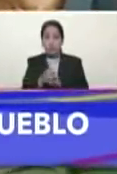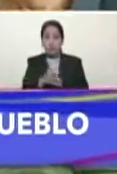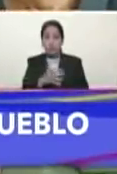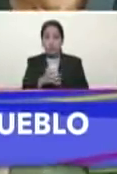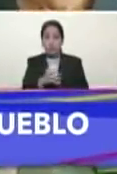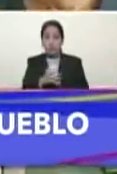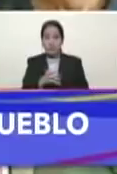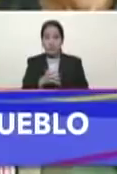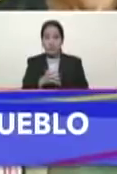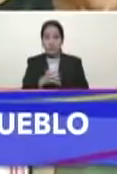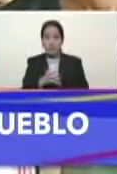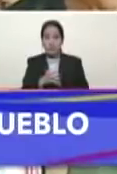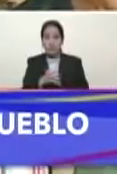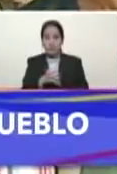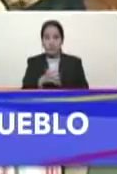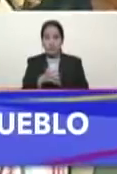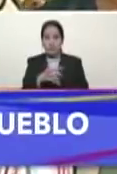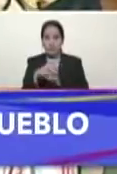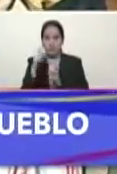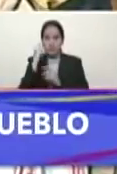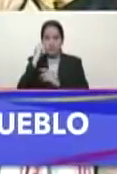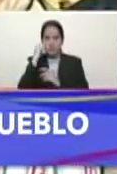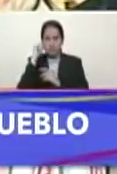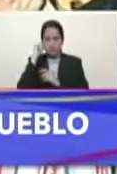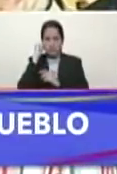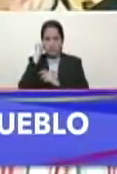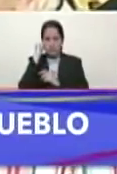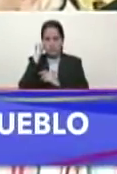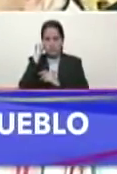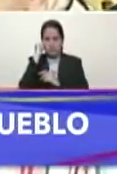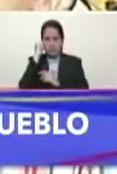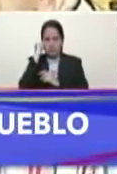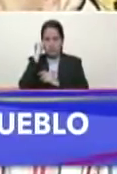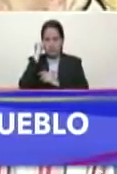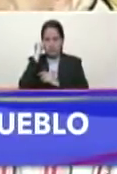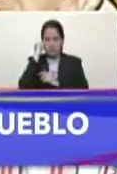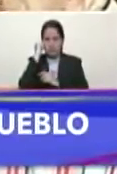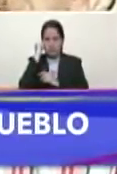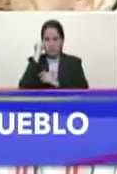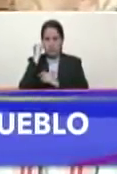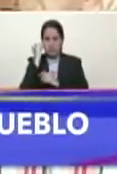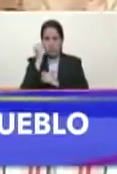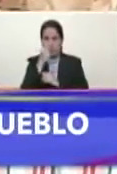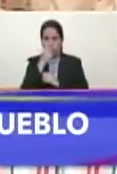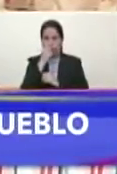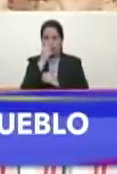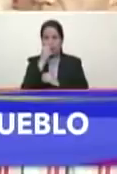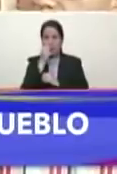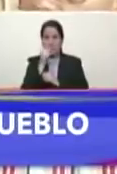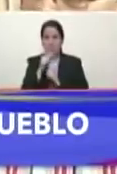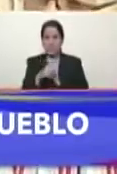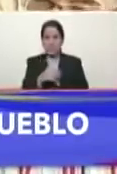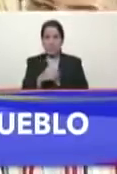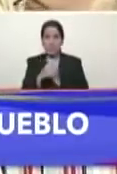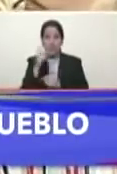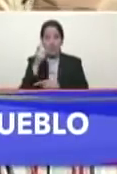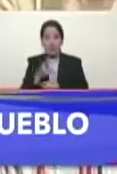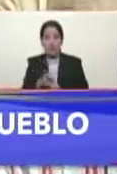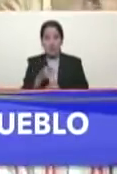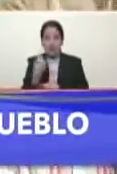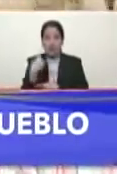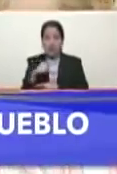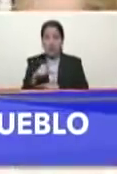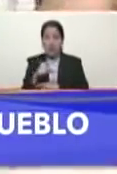Por eso debemos tener la fe máxima de que estamos del lado correcto de la